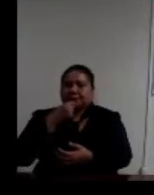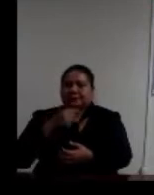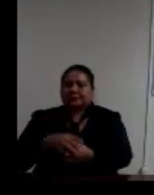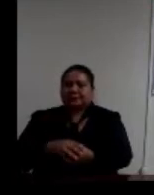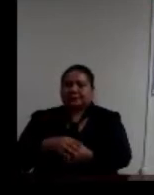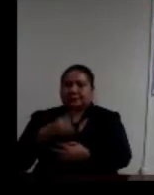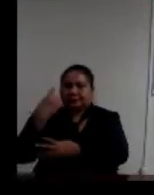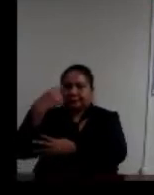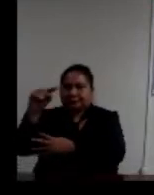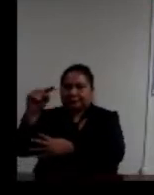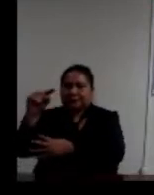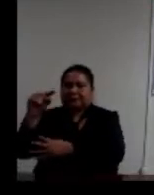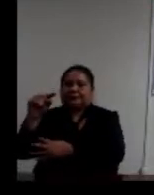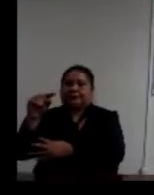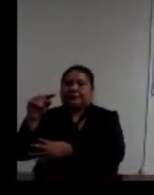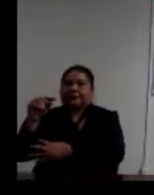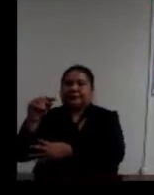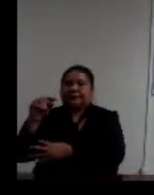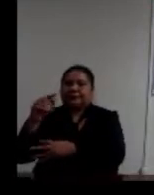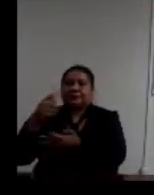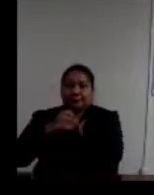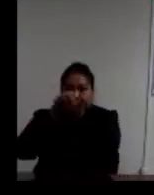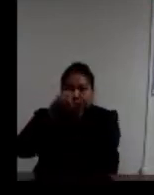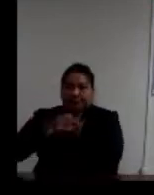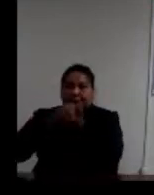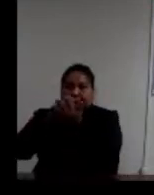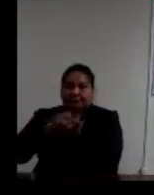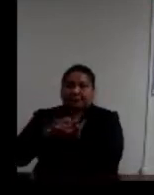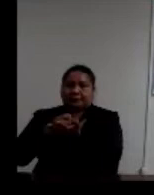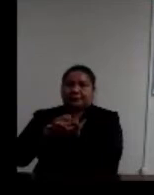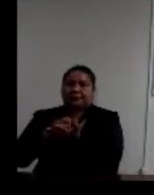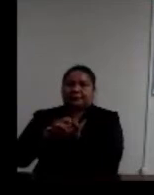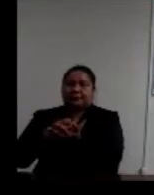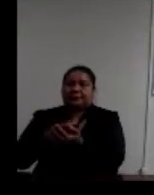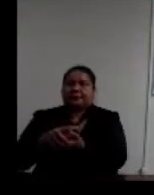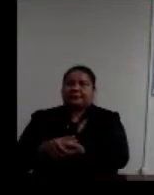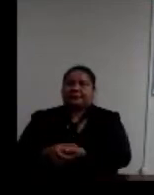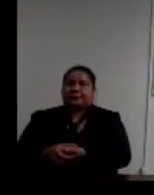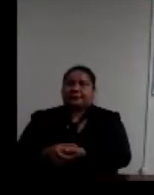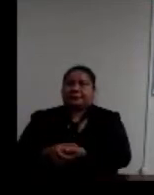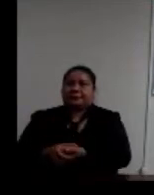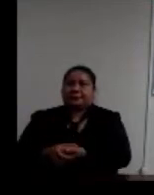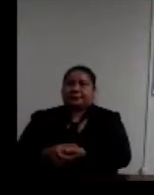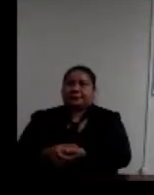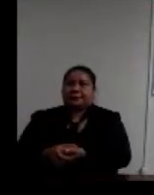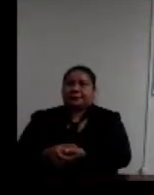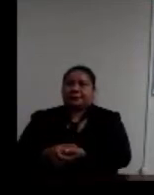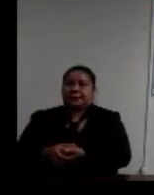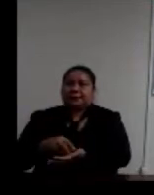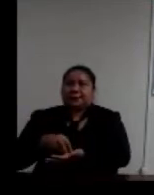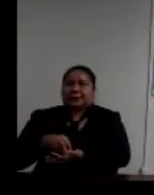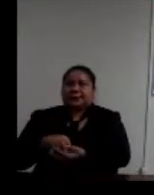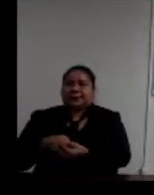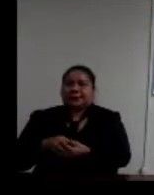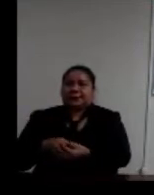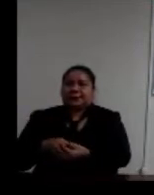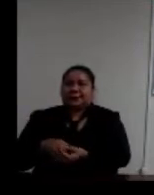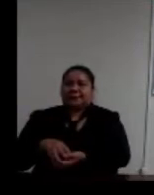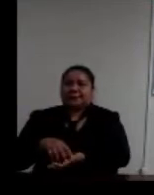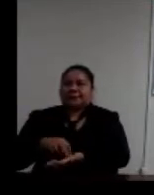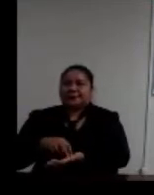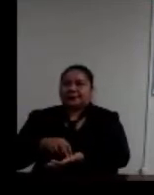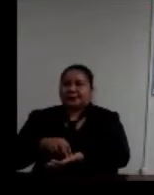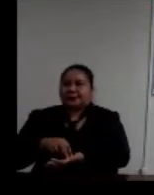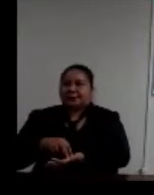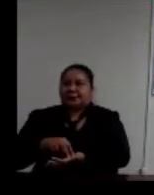se manda principalmente a esas terapias. La terapia se focaliza en nuestro centro, están ubicadas al área